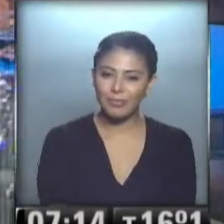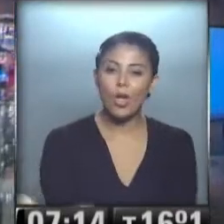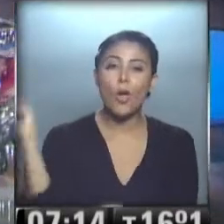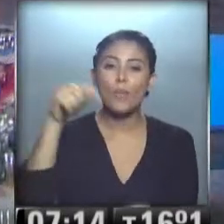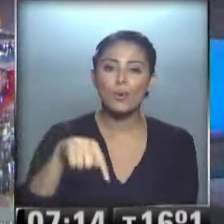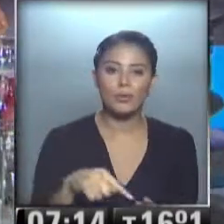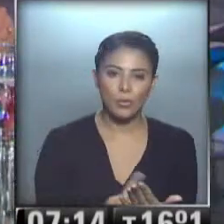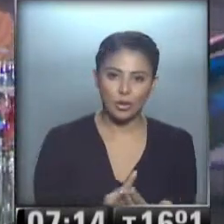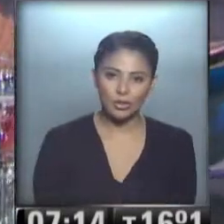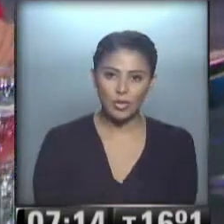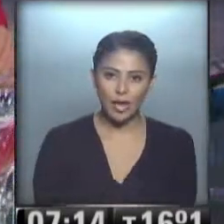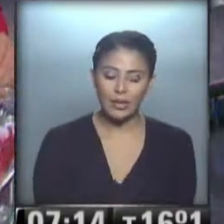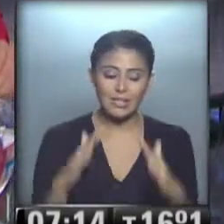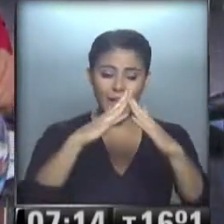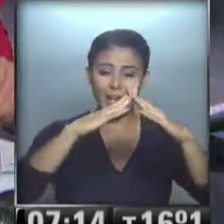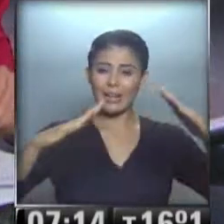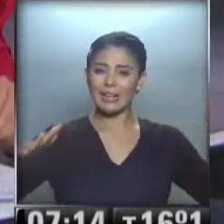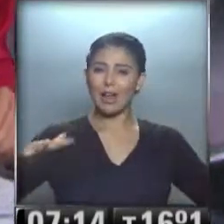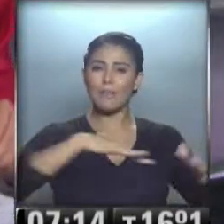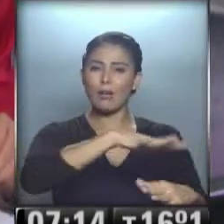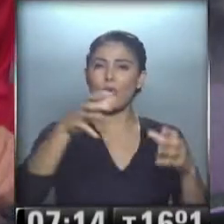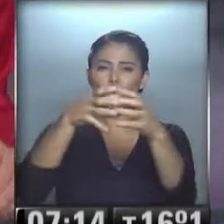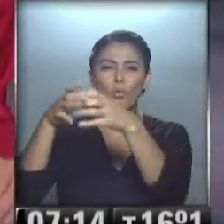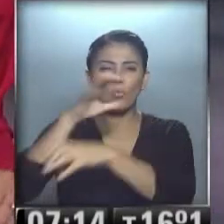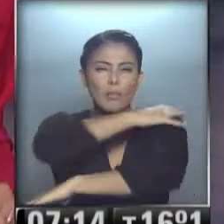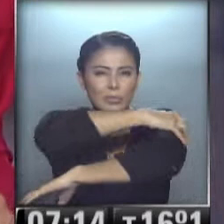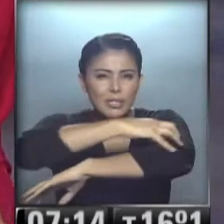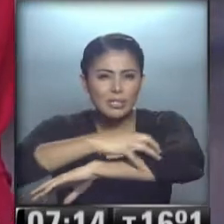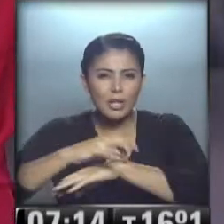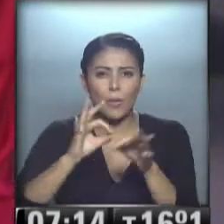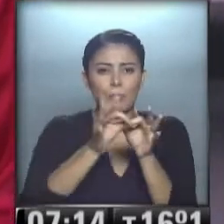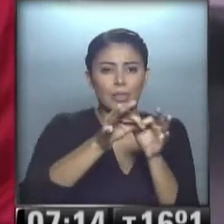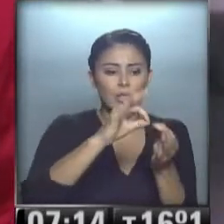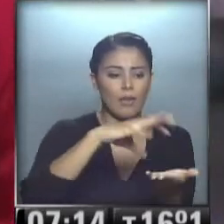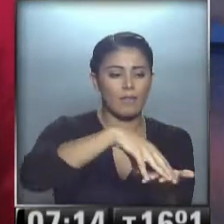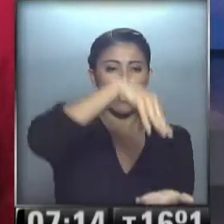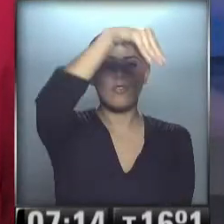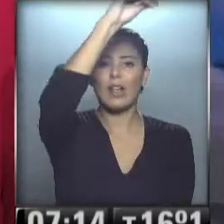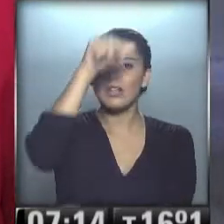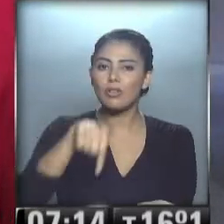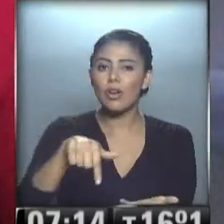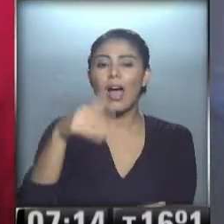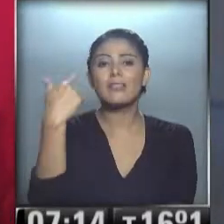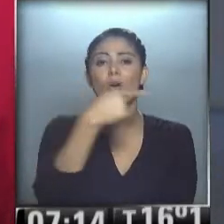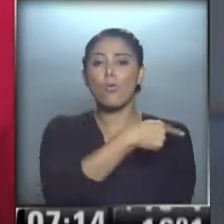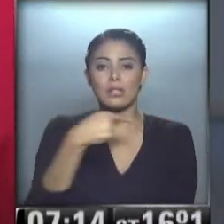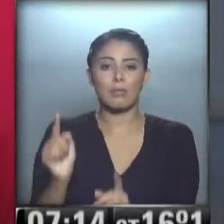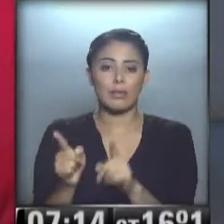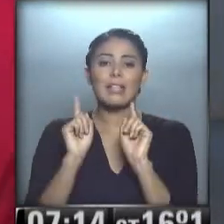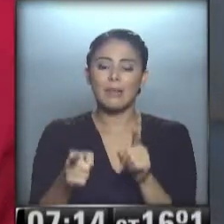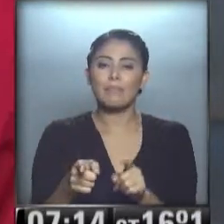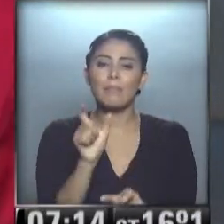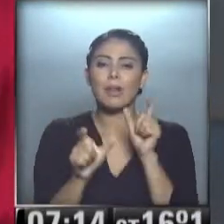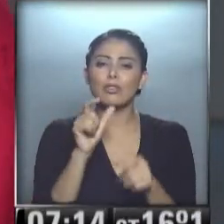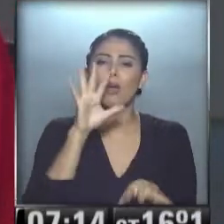Volvemos a Buenos Aires porque la carpa que instaló la Corriente Villera Independiente en la Plaza de la República frente al obelisco cumple una semana y también la huelga de